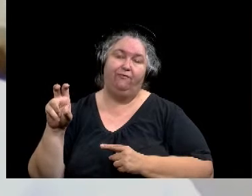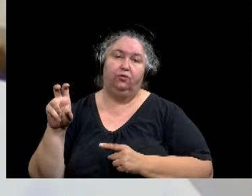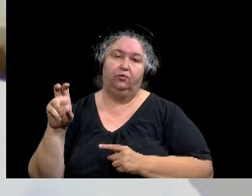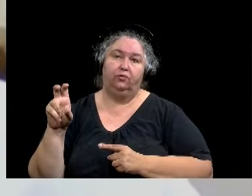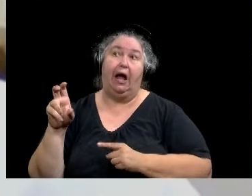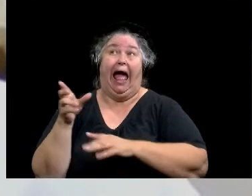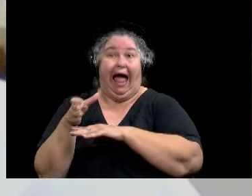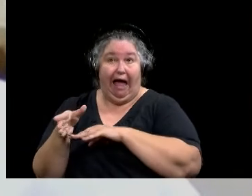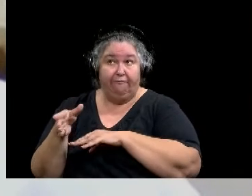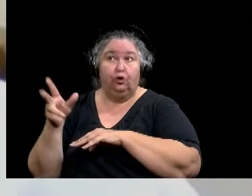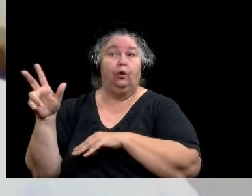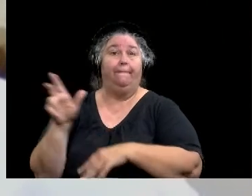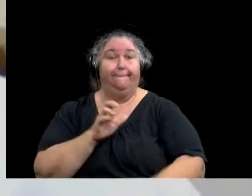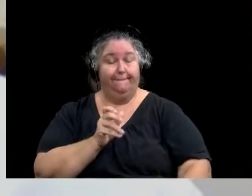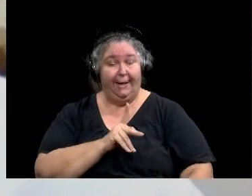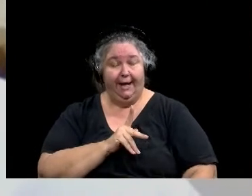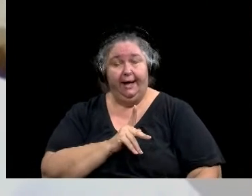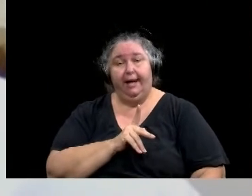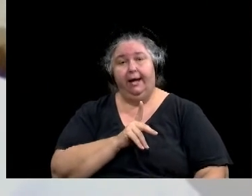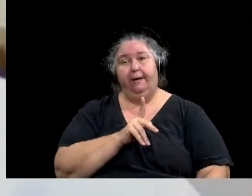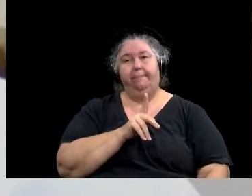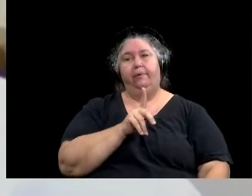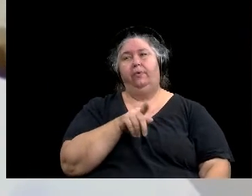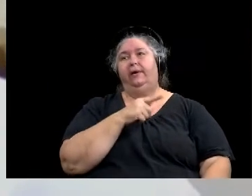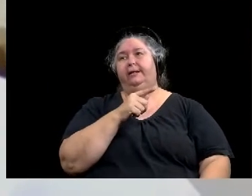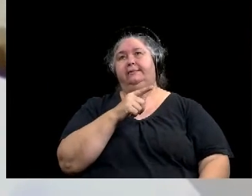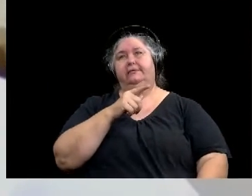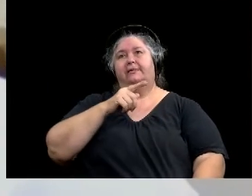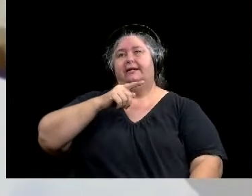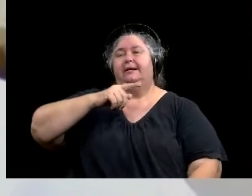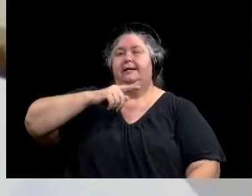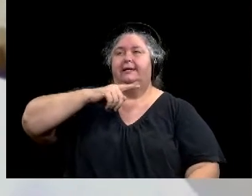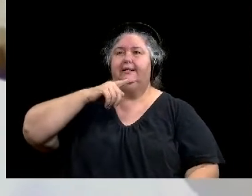y se cuente en 14 días y después